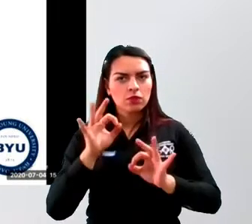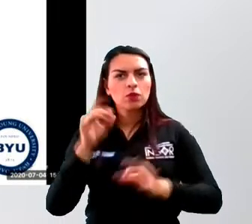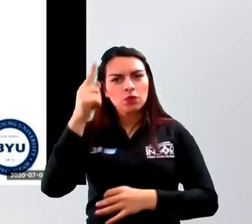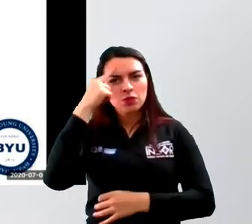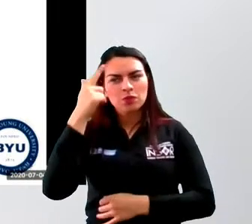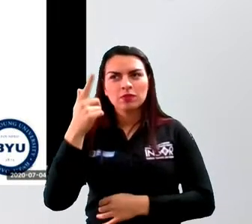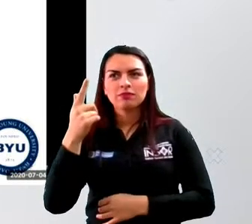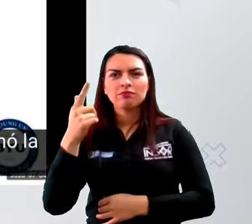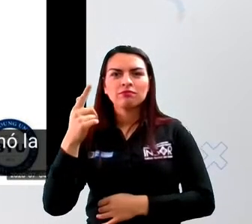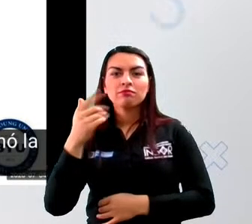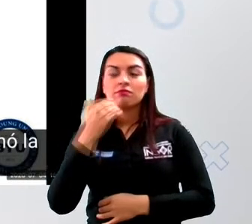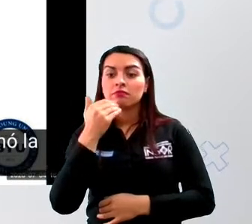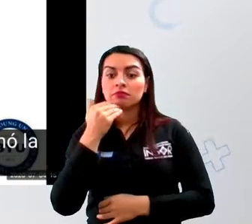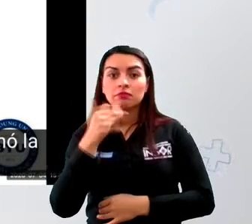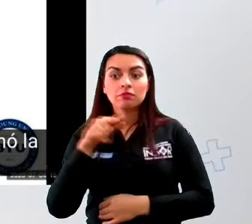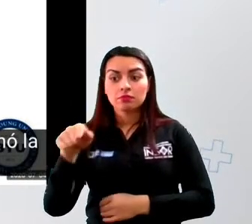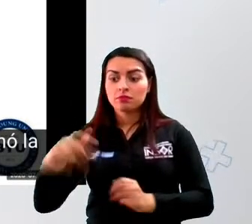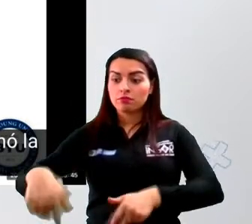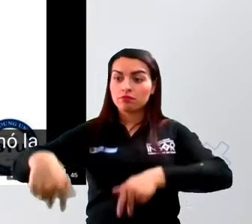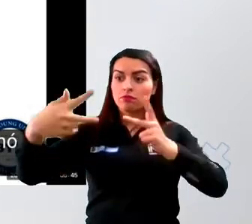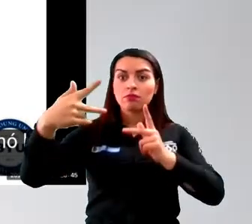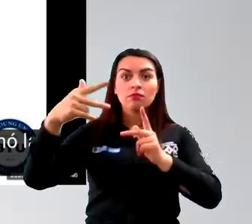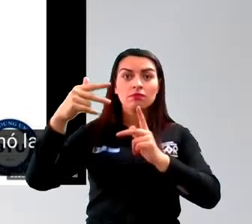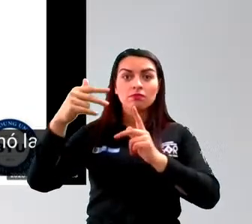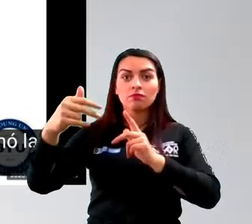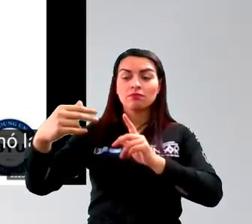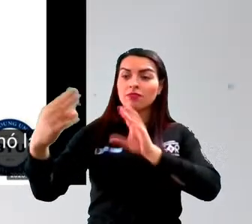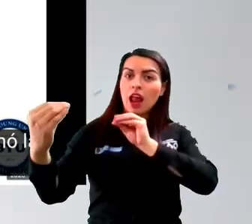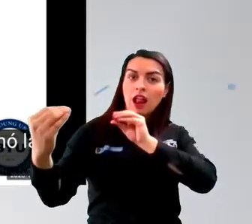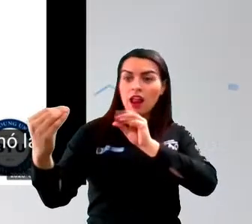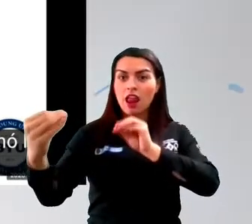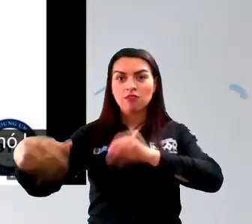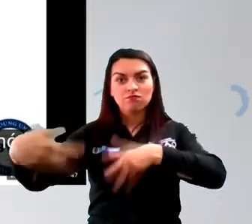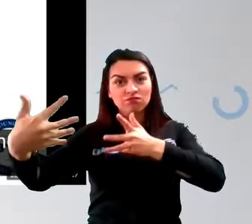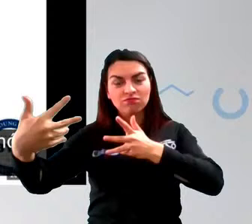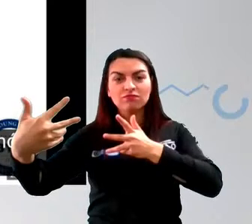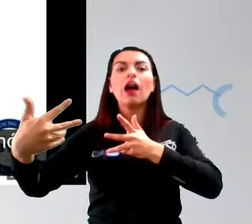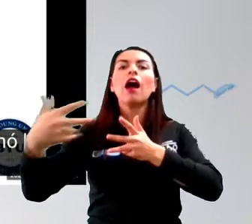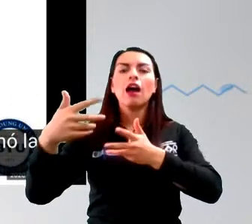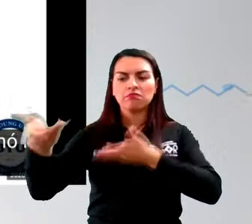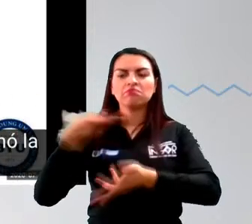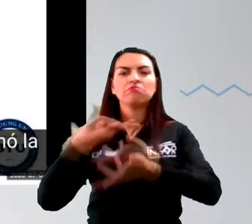una comunicación de video, recibirán una comunicación de video de vuelta.